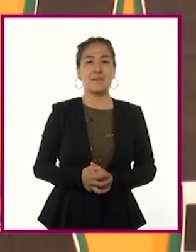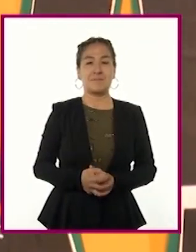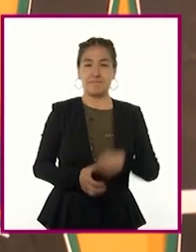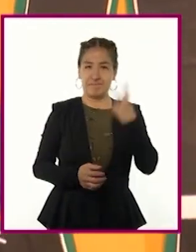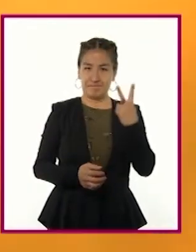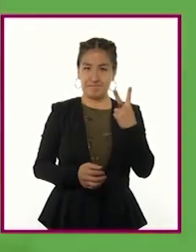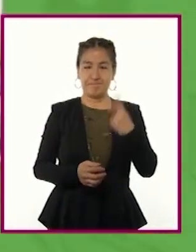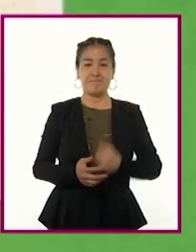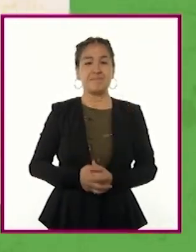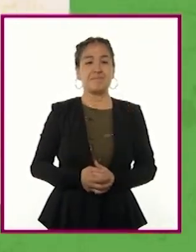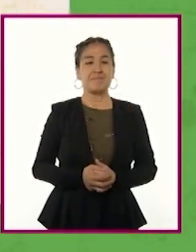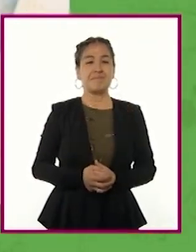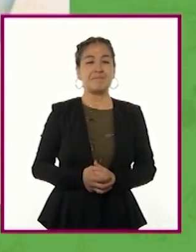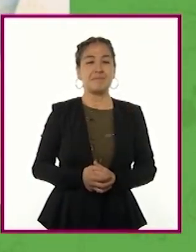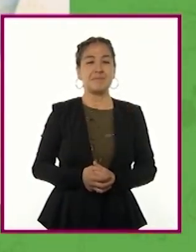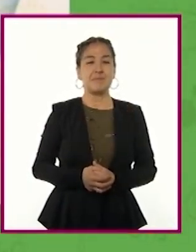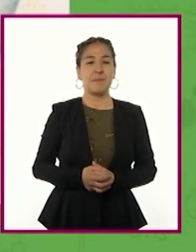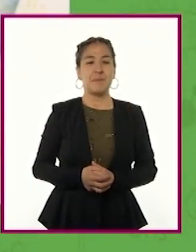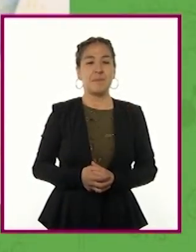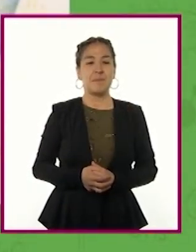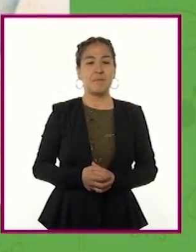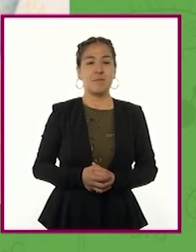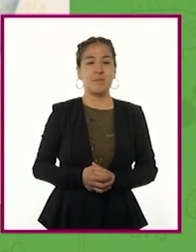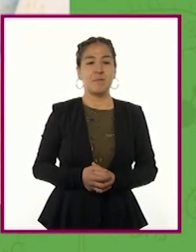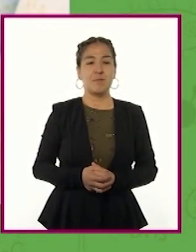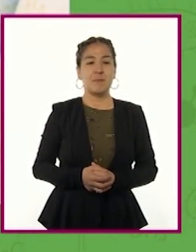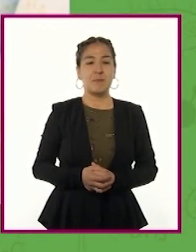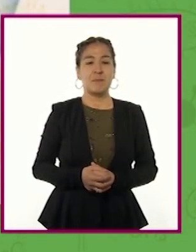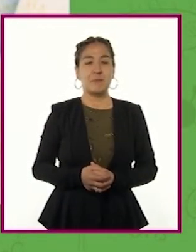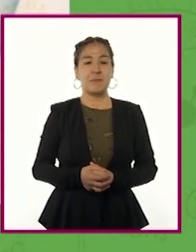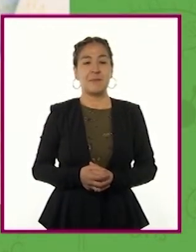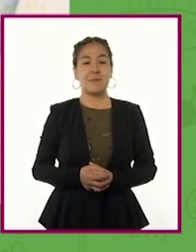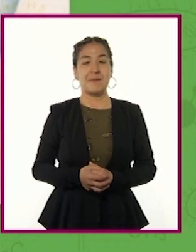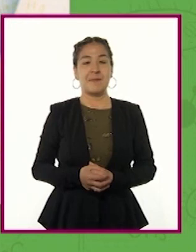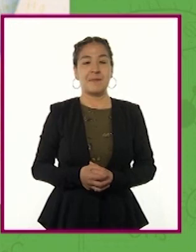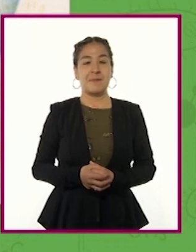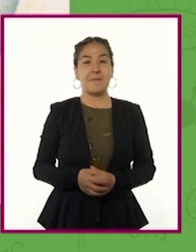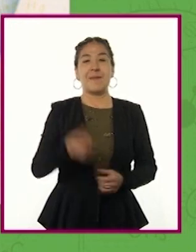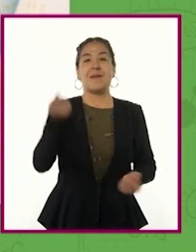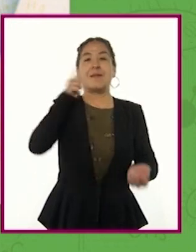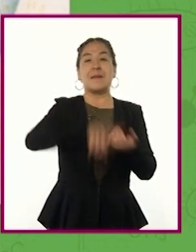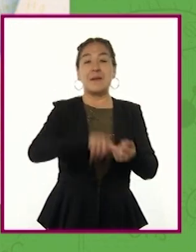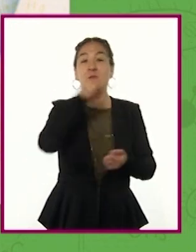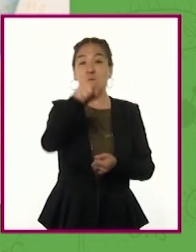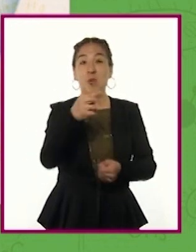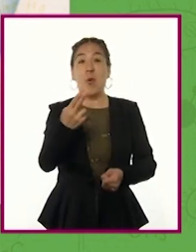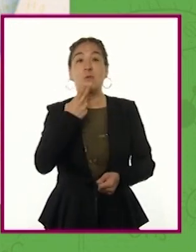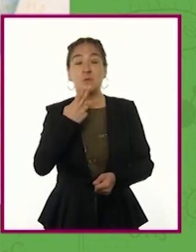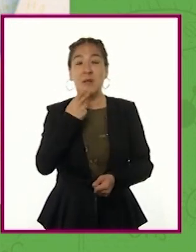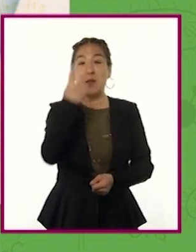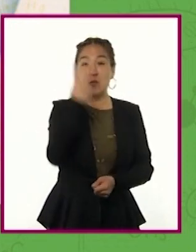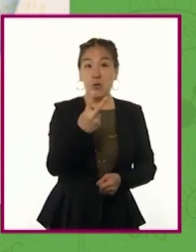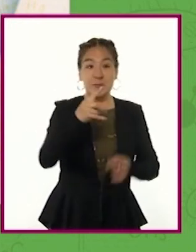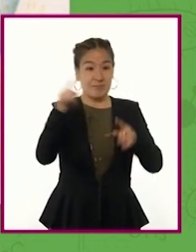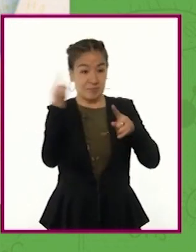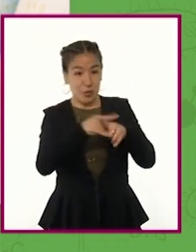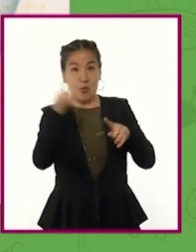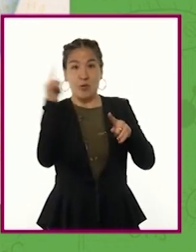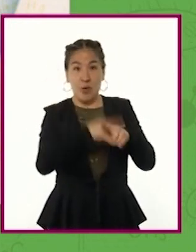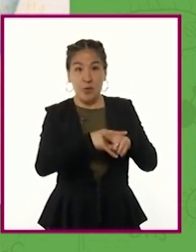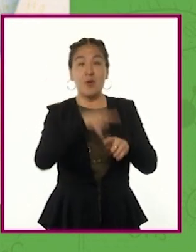2. ¿Usar doble condón en una relación sexual aumenta la protección contra las ITS?